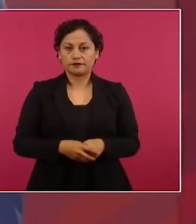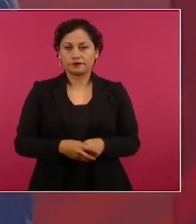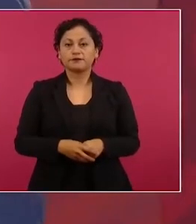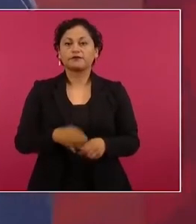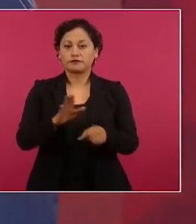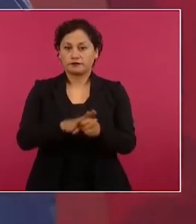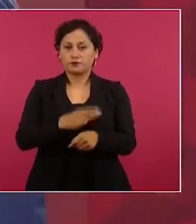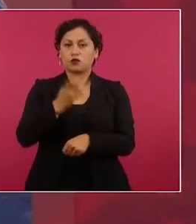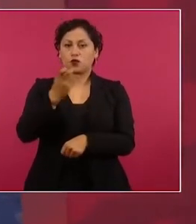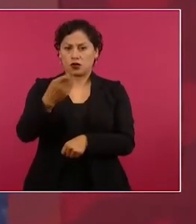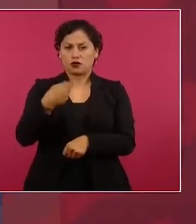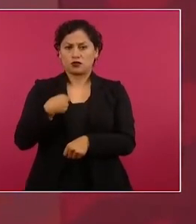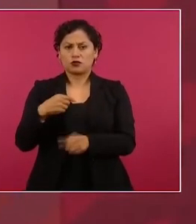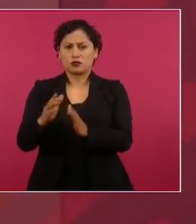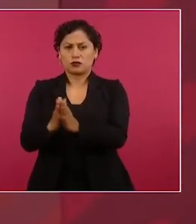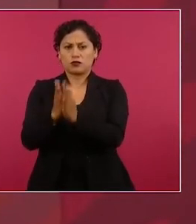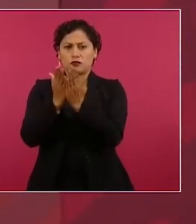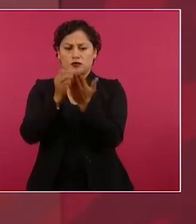¿Por qué testaron?